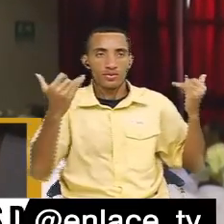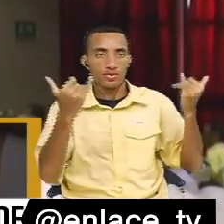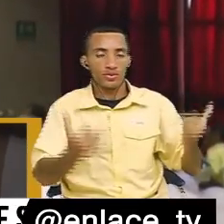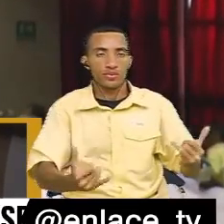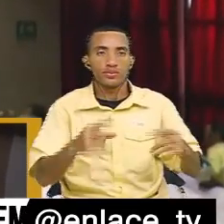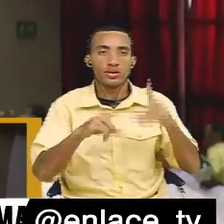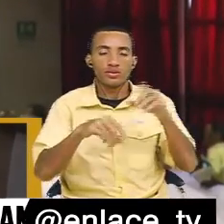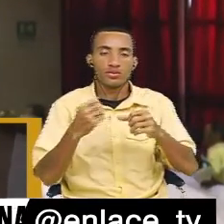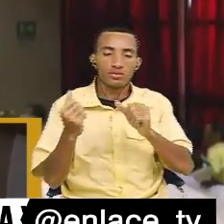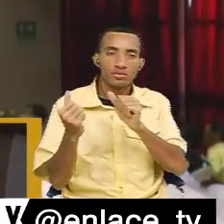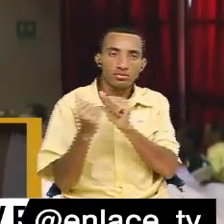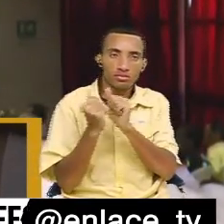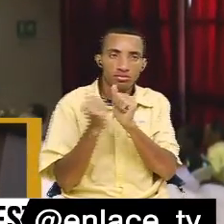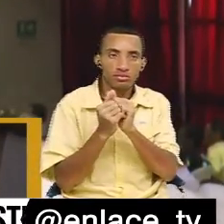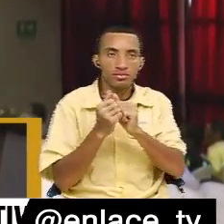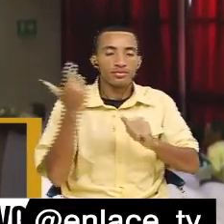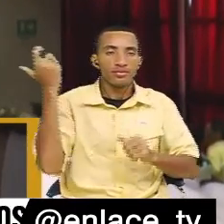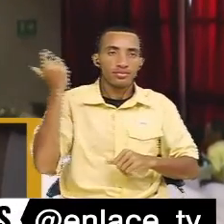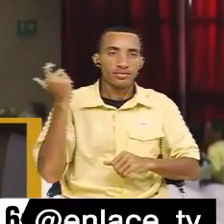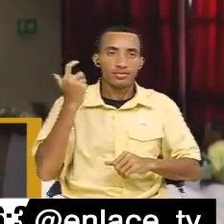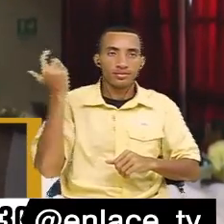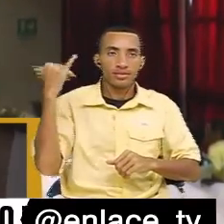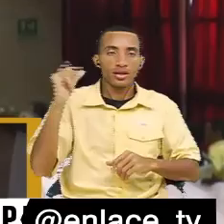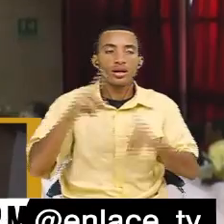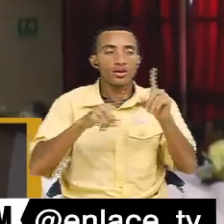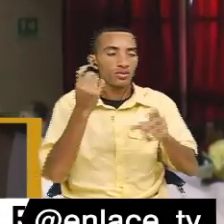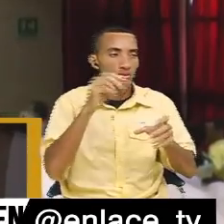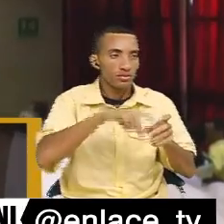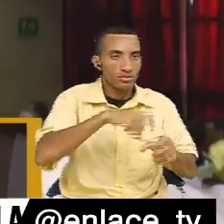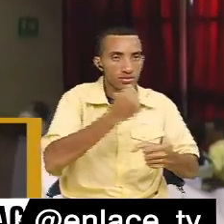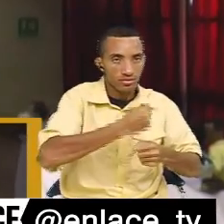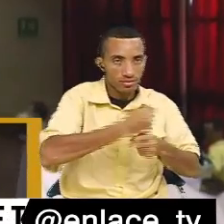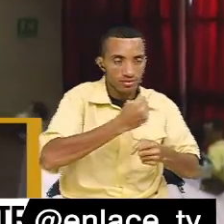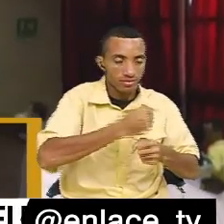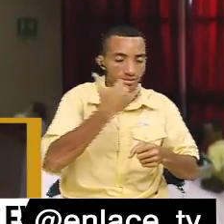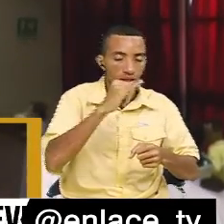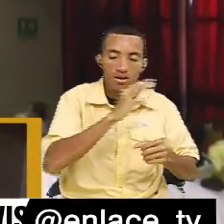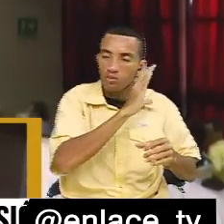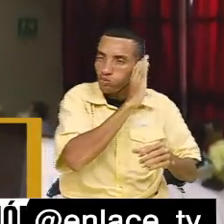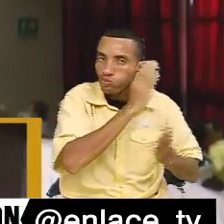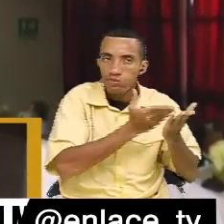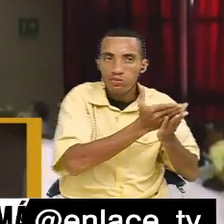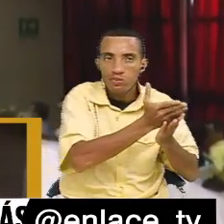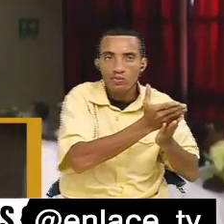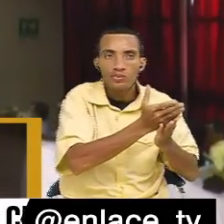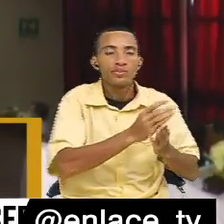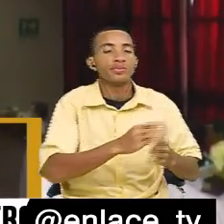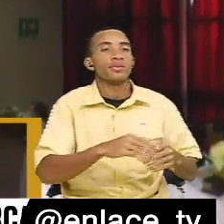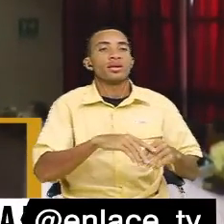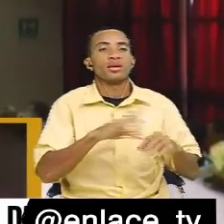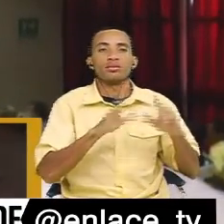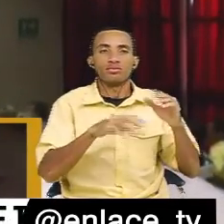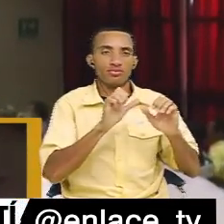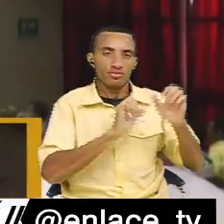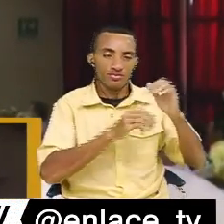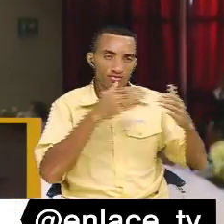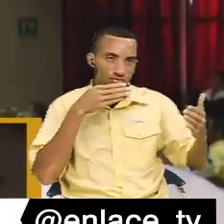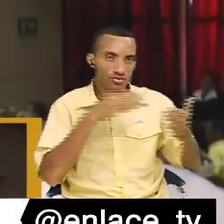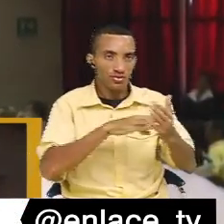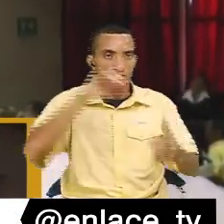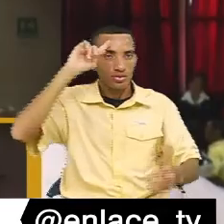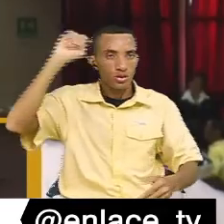compañeros pensionados y los compañeros activos, donde nos vamos a plantear dar toda una lucha frontal contra el